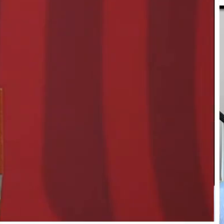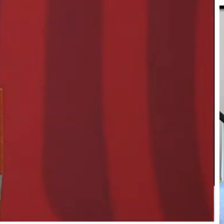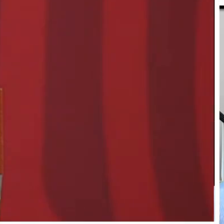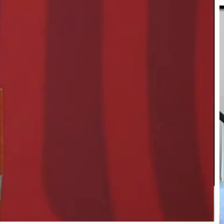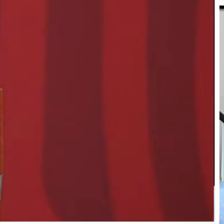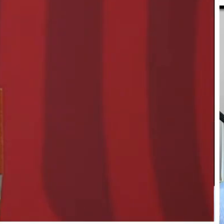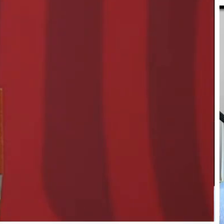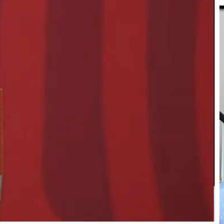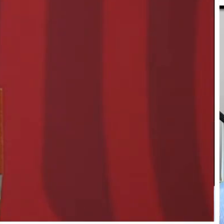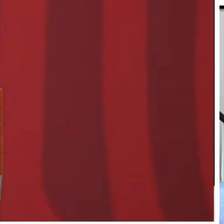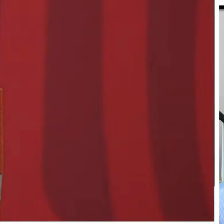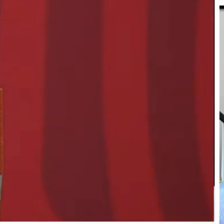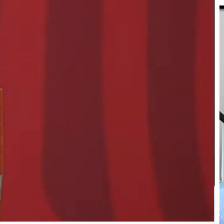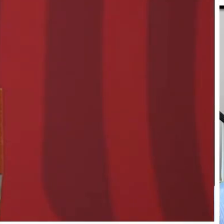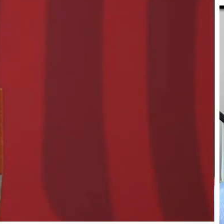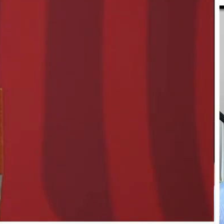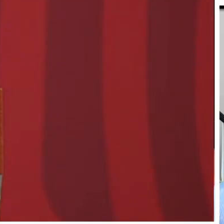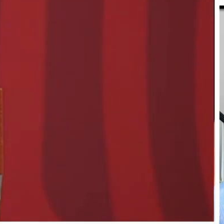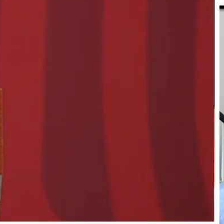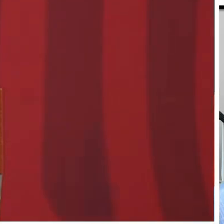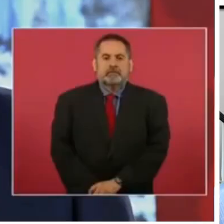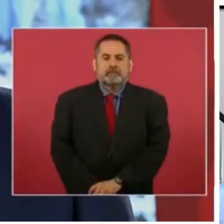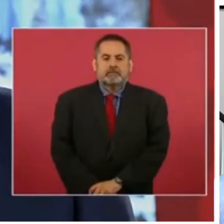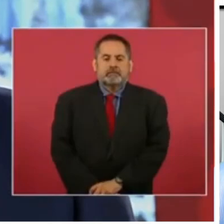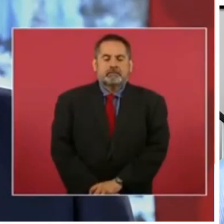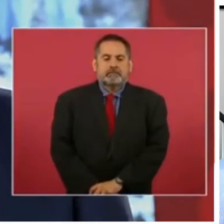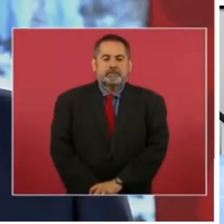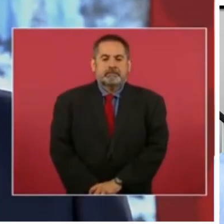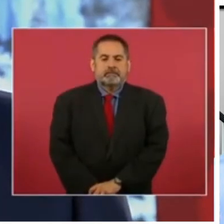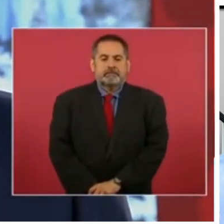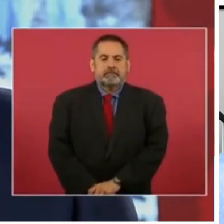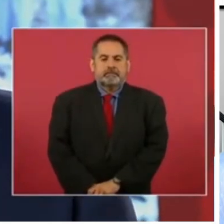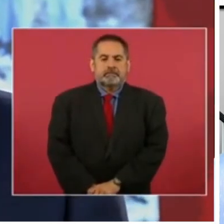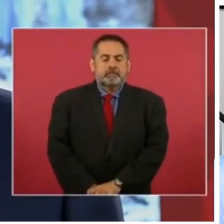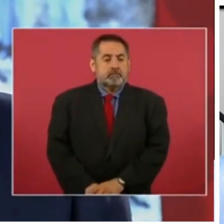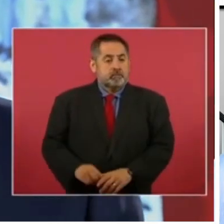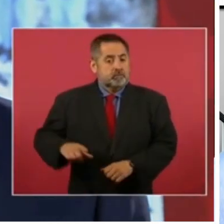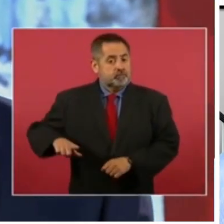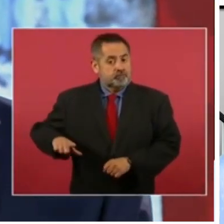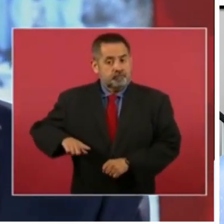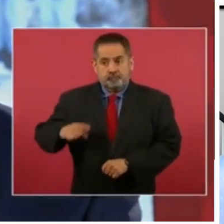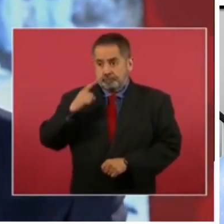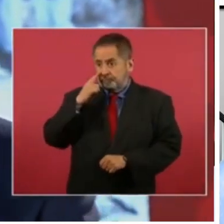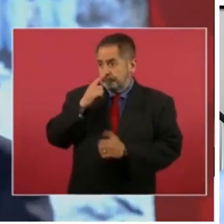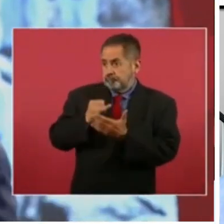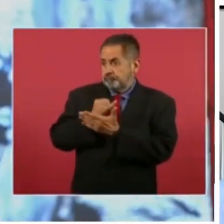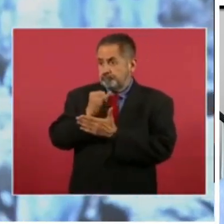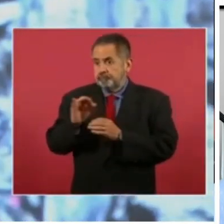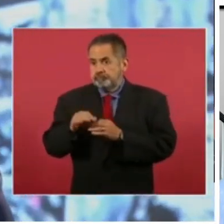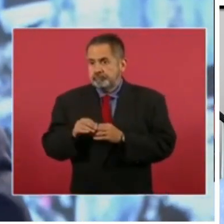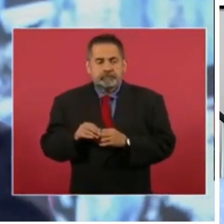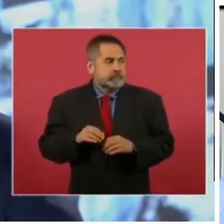Eso es lo importante de un gobierno democrático. Un gobierno no impuesto